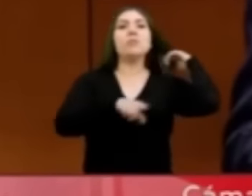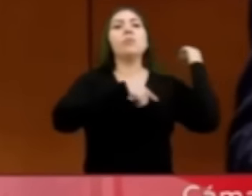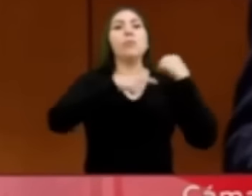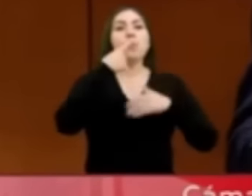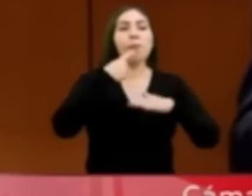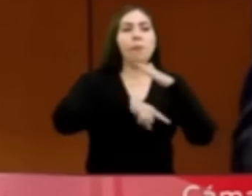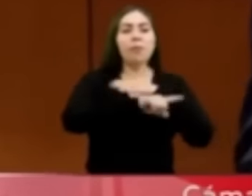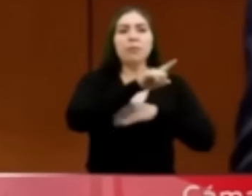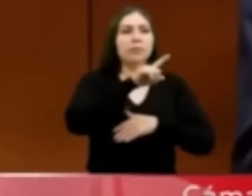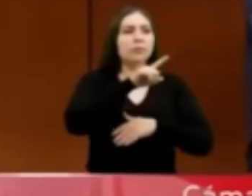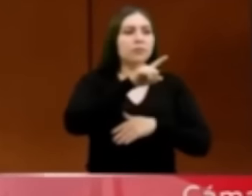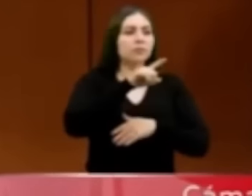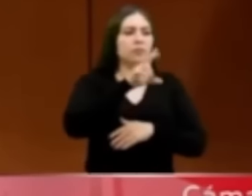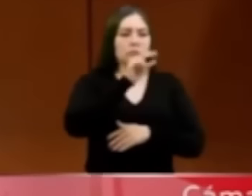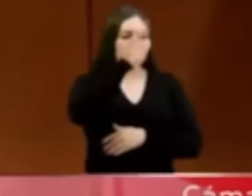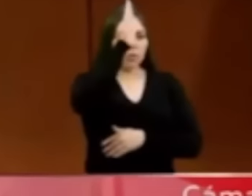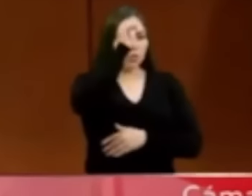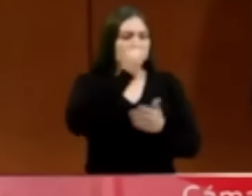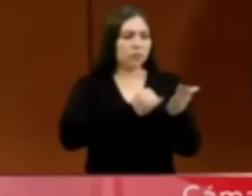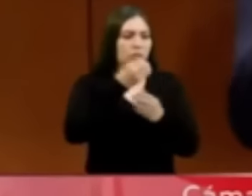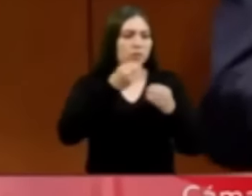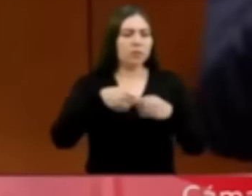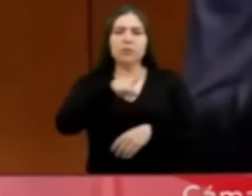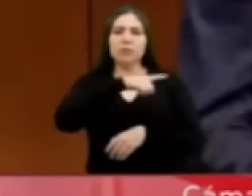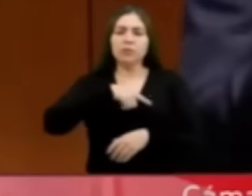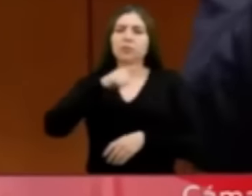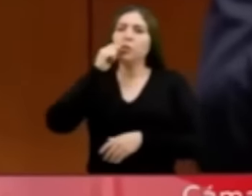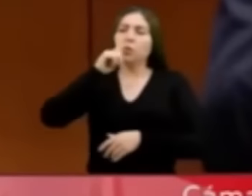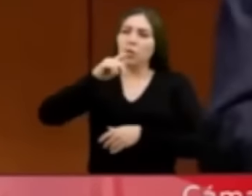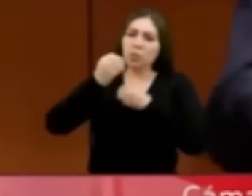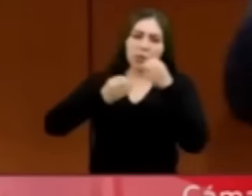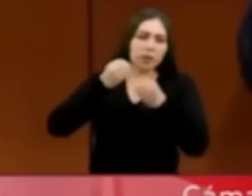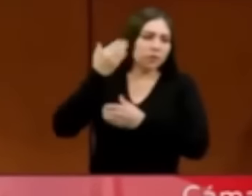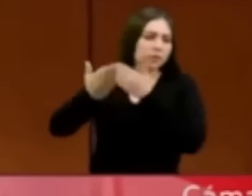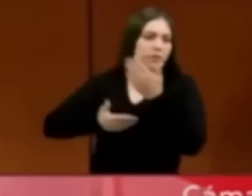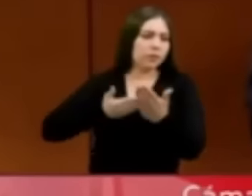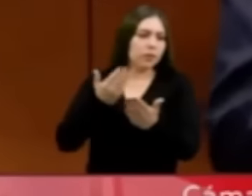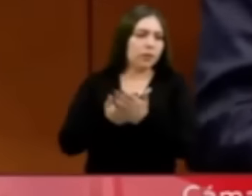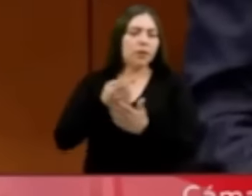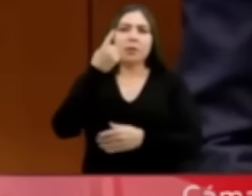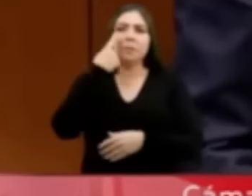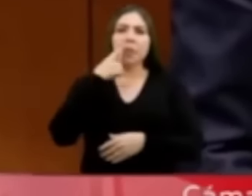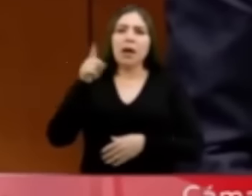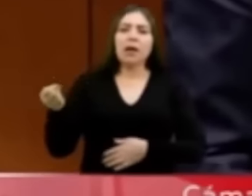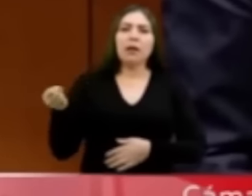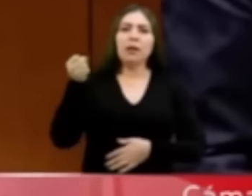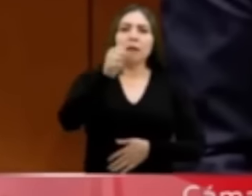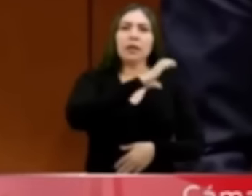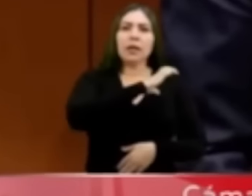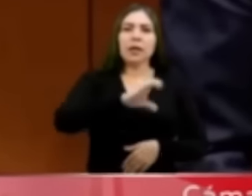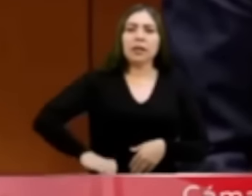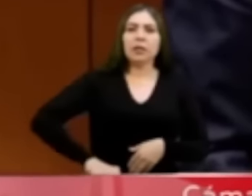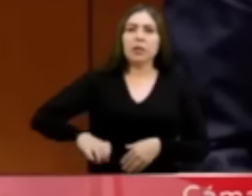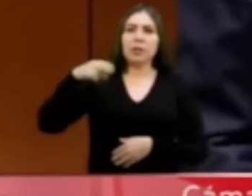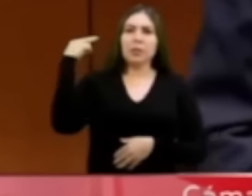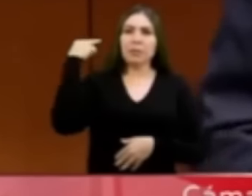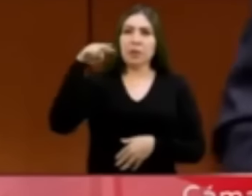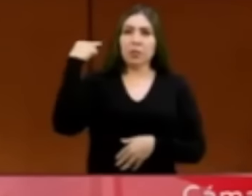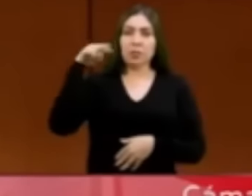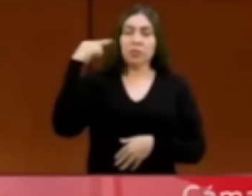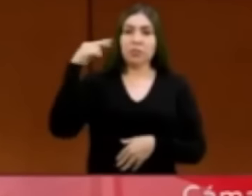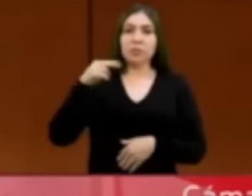en última instancia para que pudiera ser el candidato del puerto de Veracruz. Cuando ya